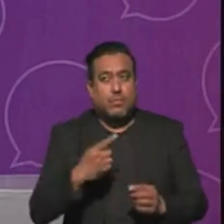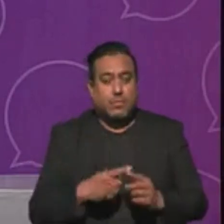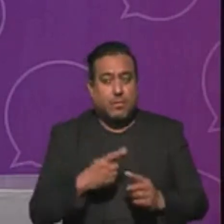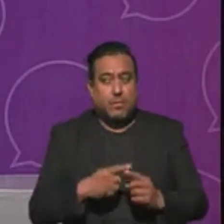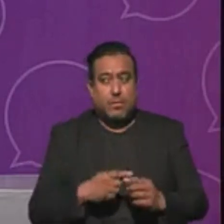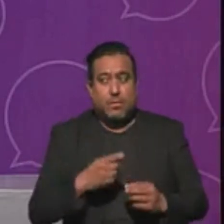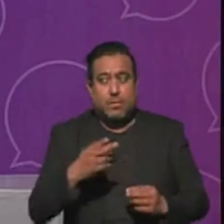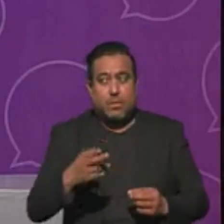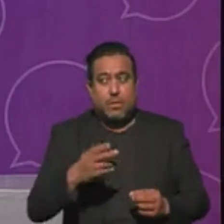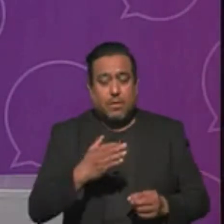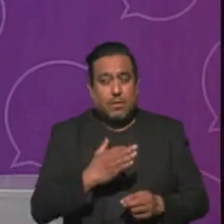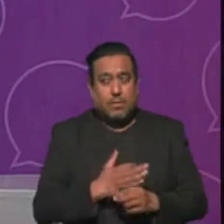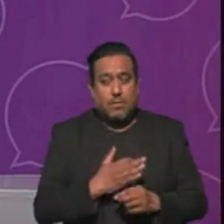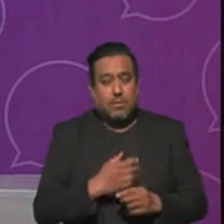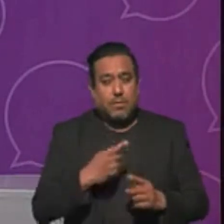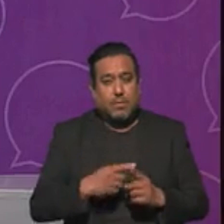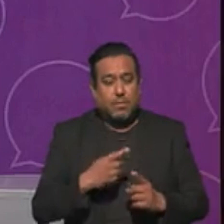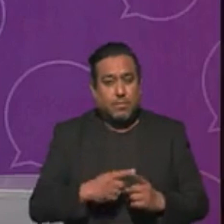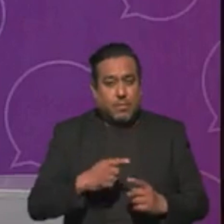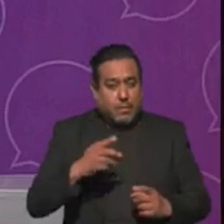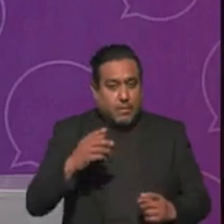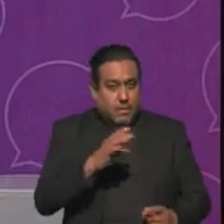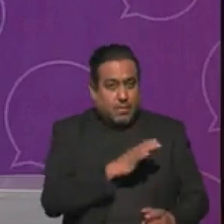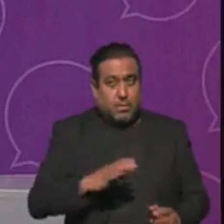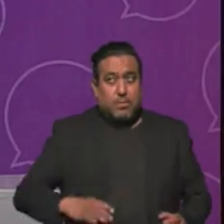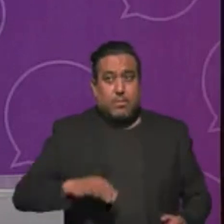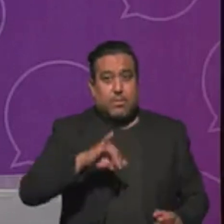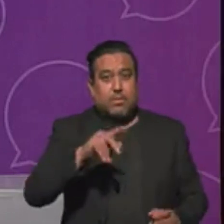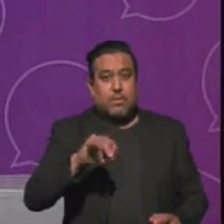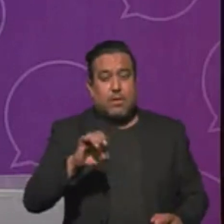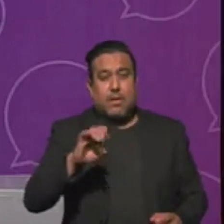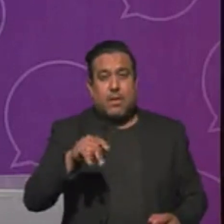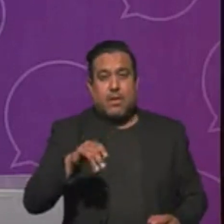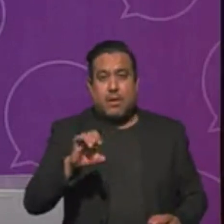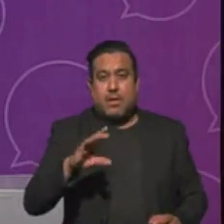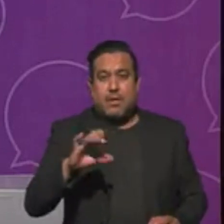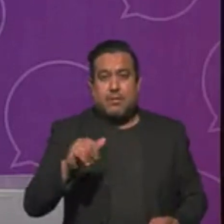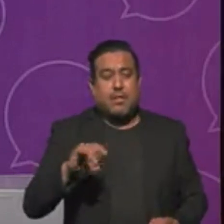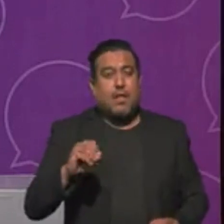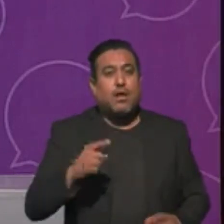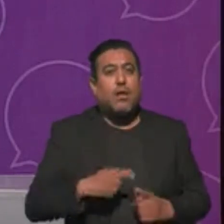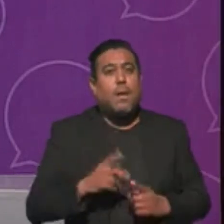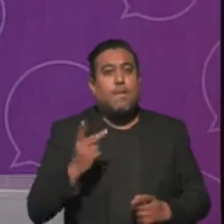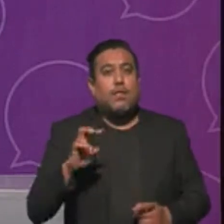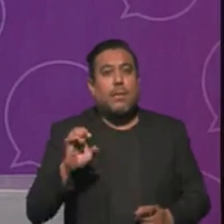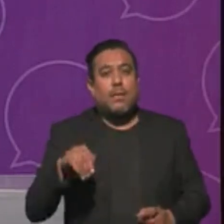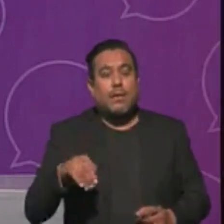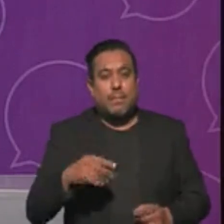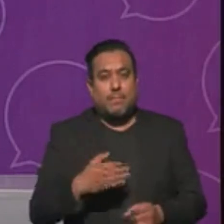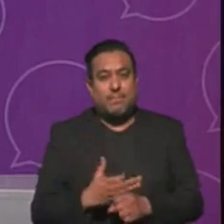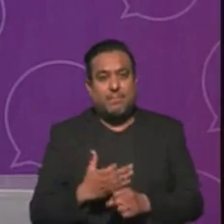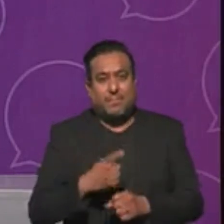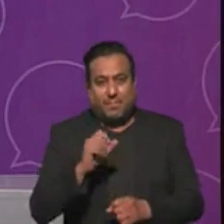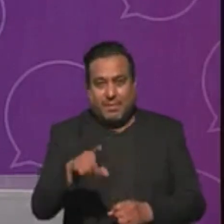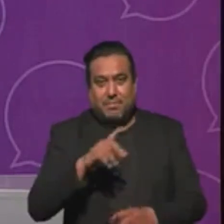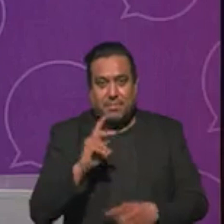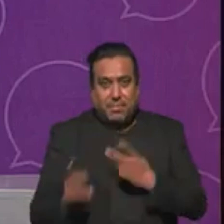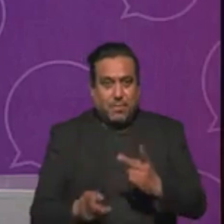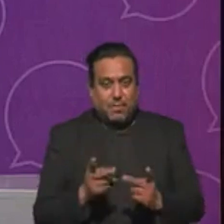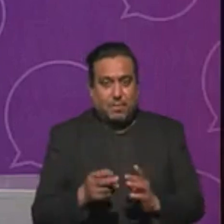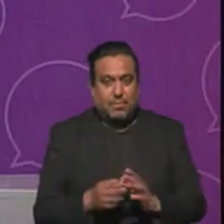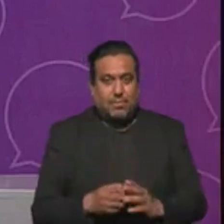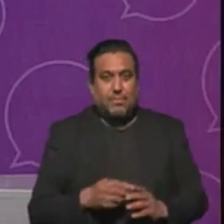pregunta de este segundo segmento nos quedamos con el candidato Jorge Enrique Velázquez Centeno del partido verde ecologista de México candidato Le repito la